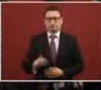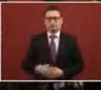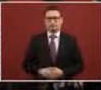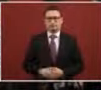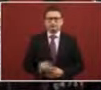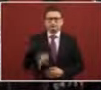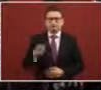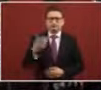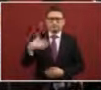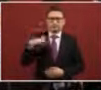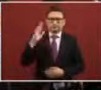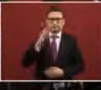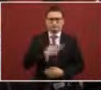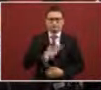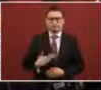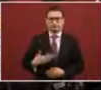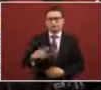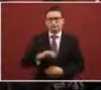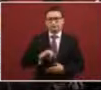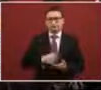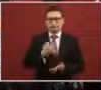fue presidente municipal de Xalapa,